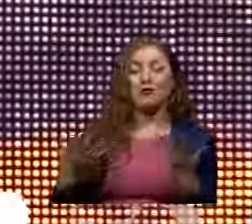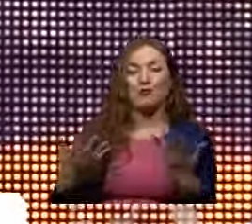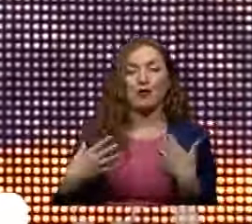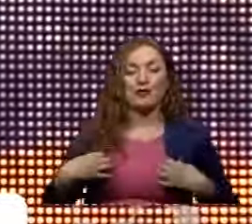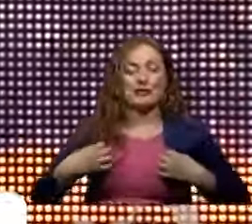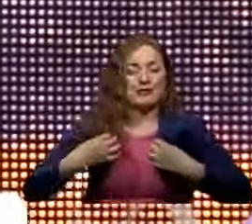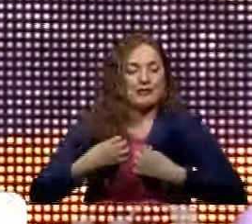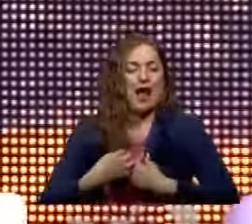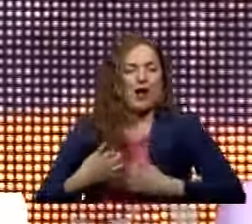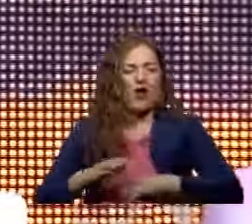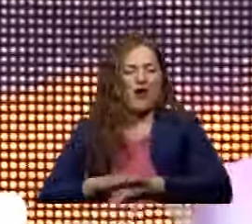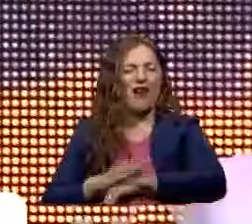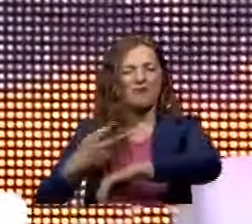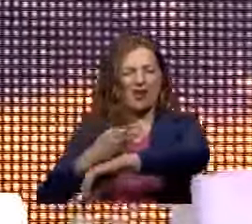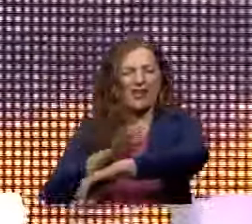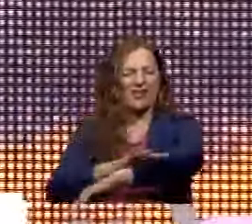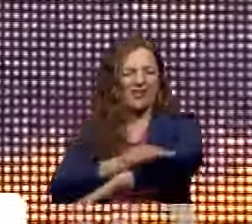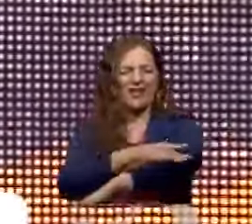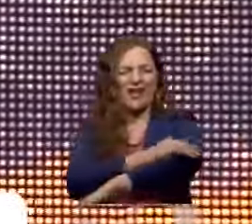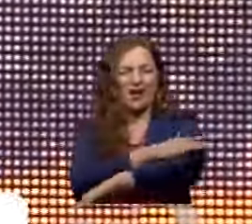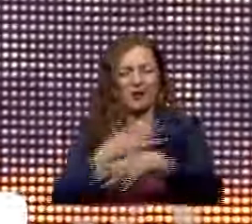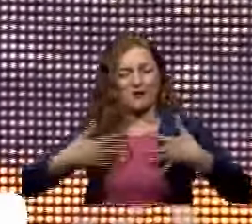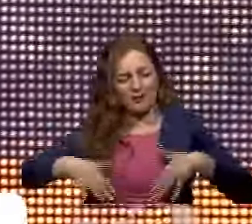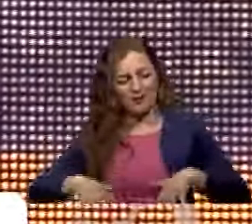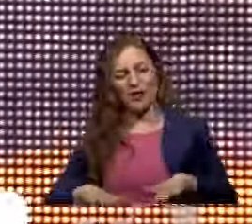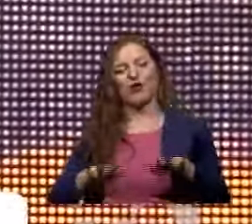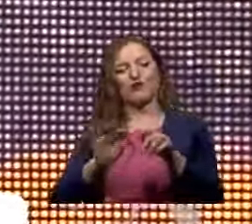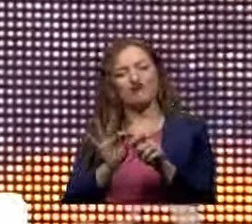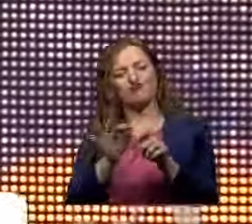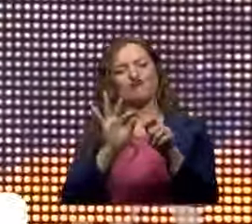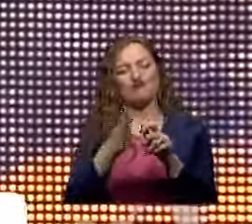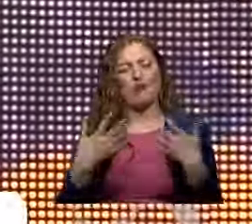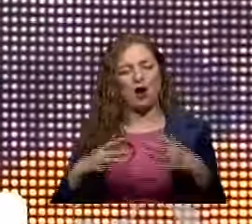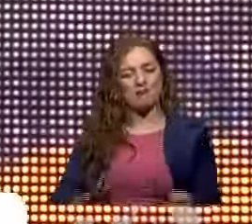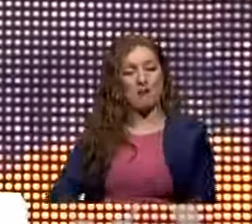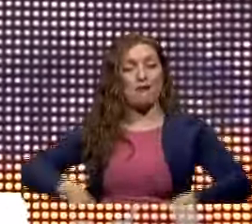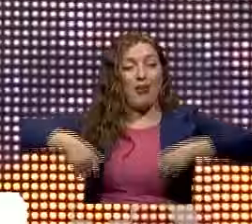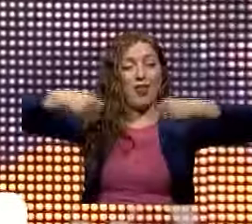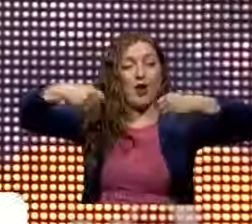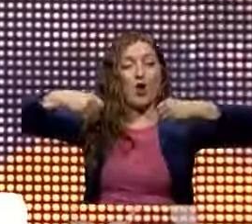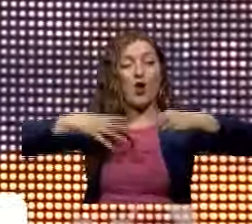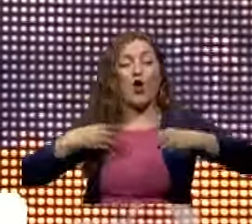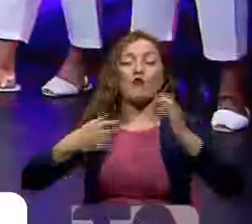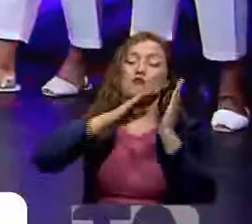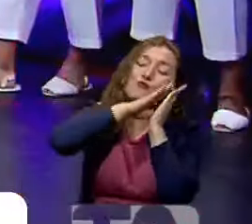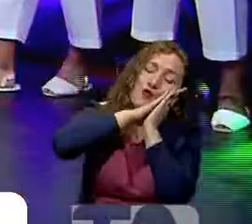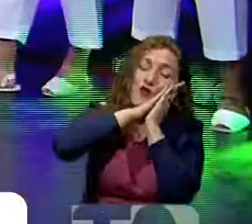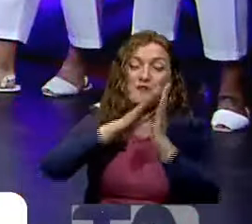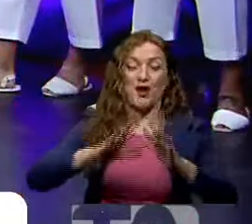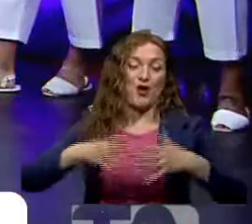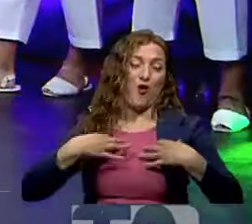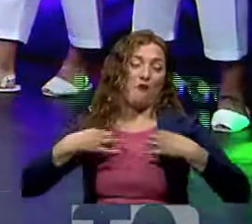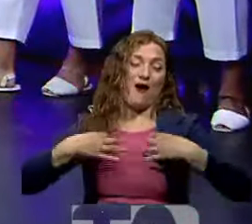sacos de lana, tenemos vestidos, ropa de punto, calentadores, pijamas, tenemos también ropa de cama,